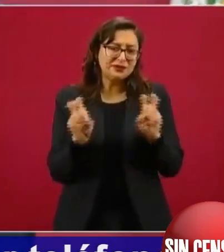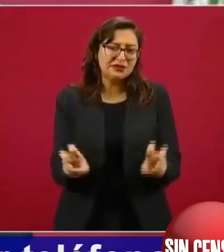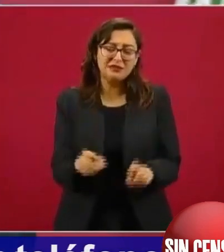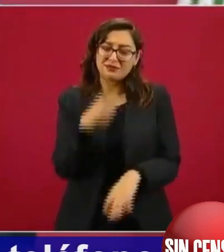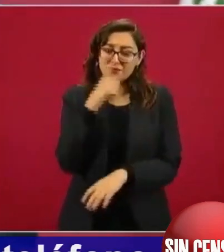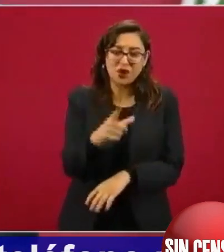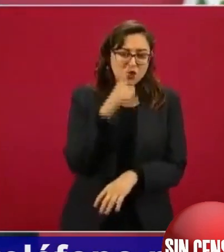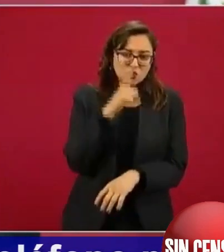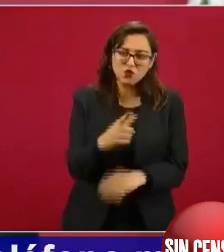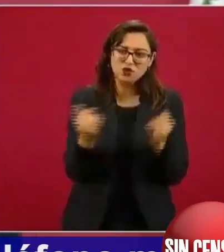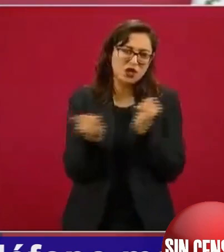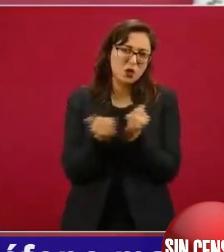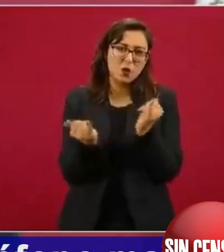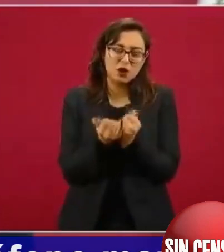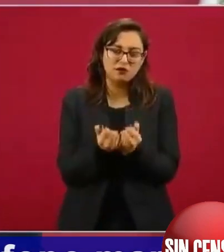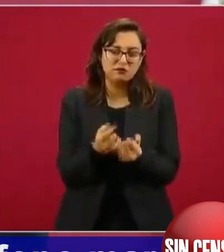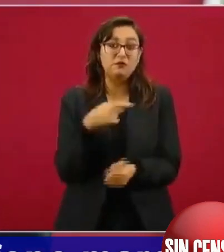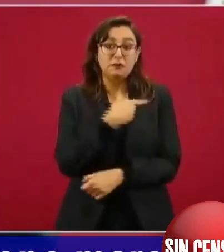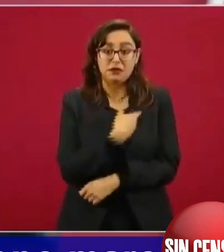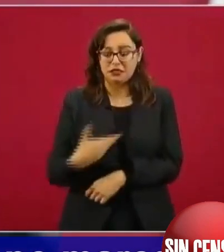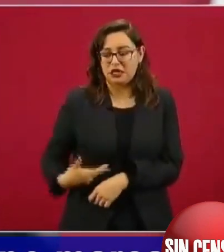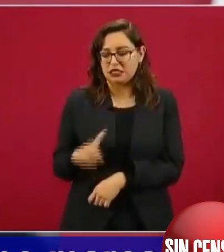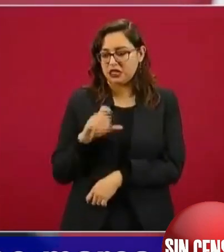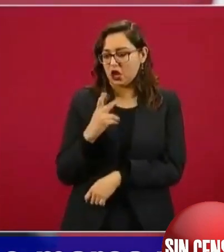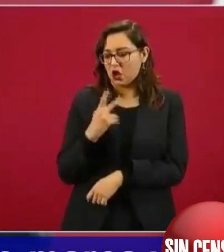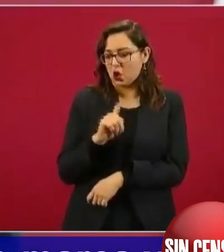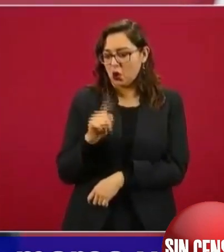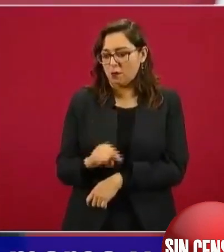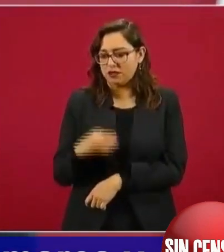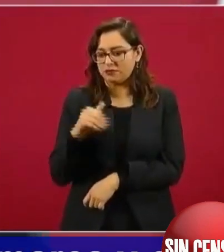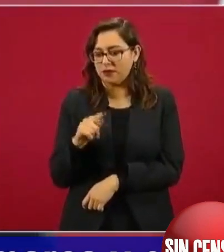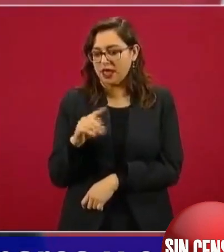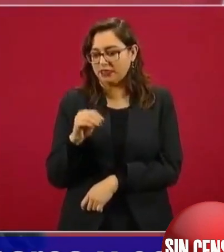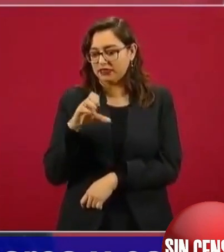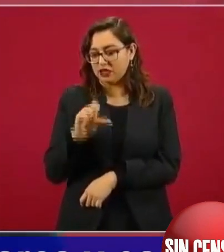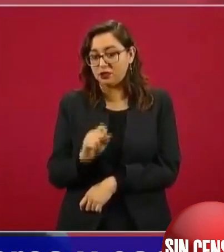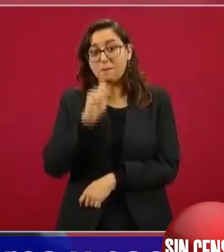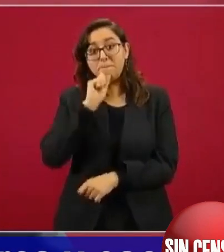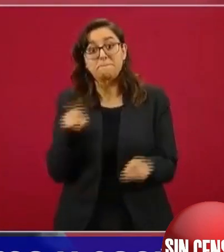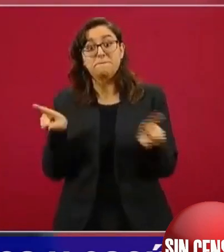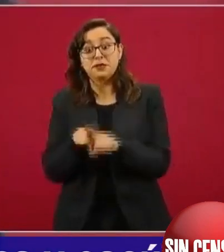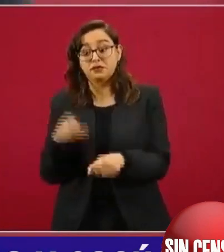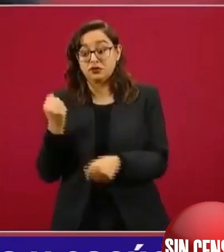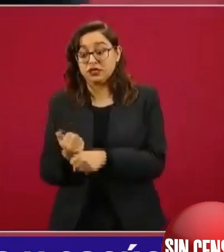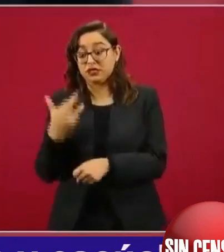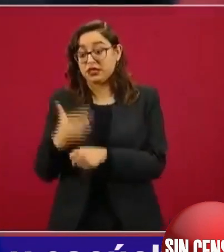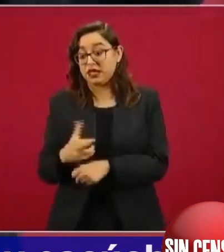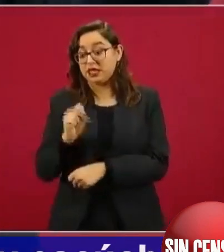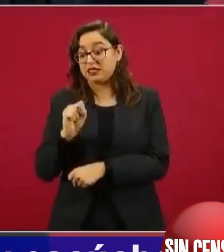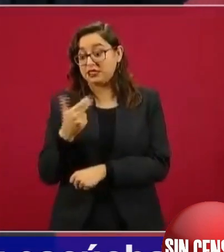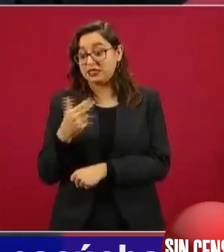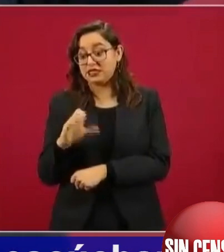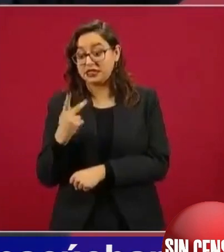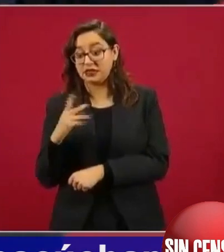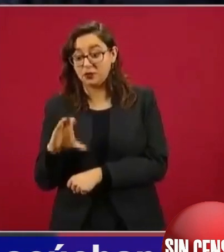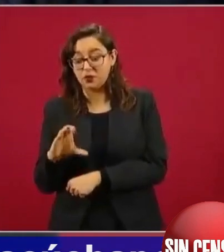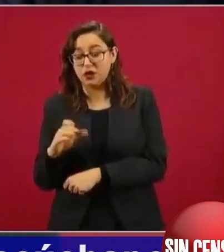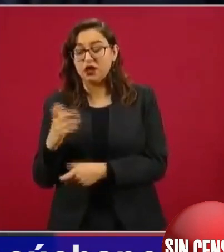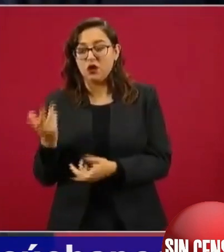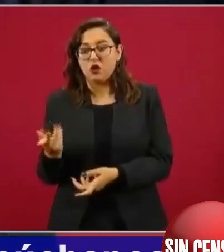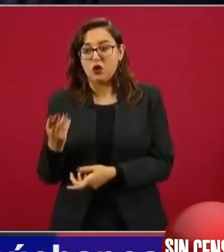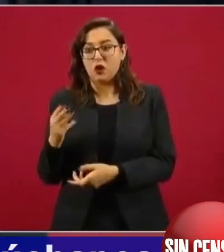el razonamiento de Adolfo López Mateos y de don Antonio Ortiz Mena, que era secretario de Hacienda, es: ustedes no van a poder